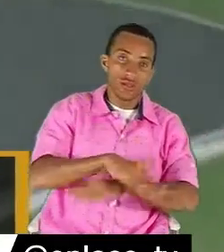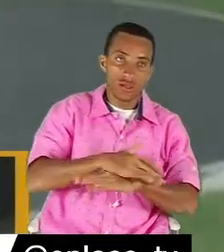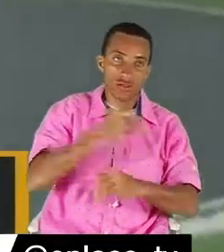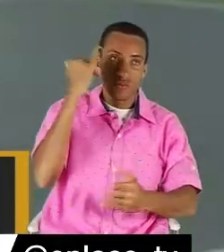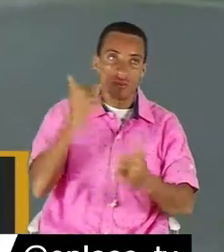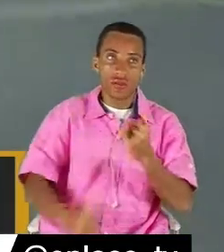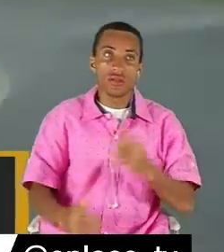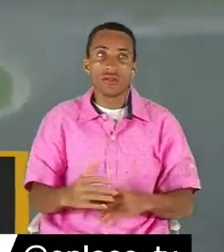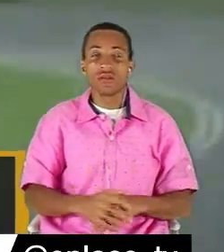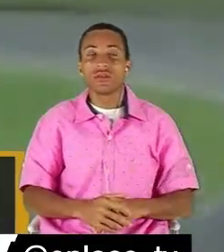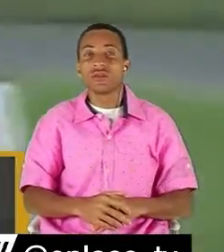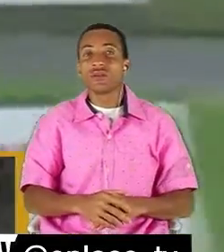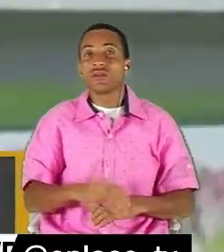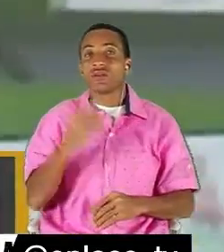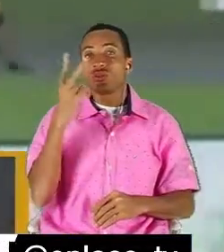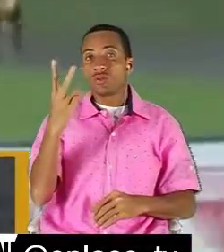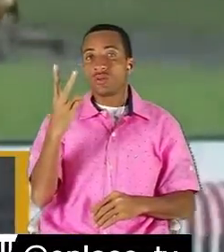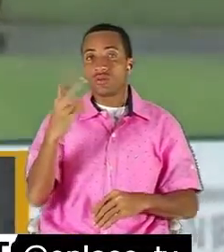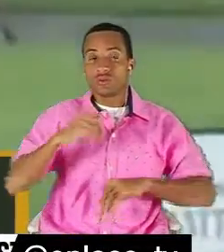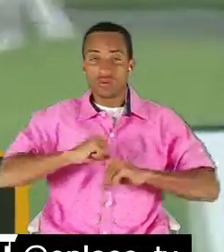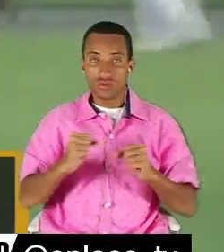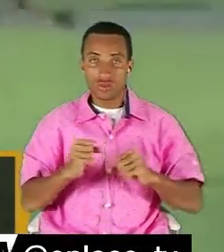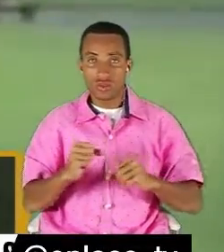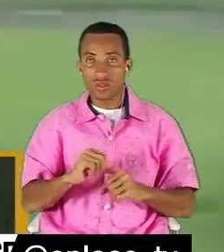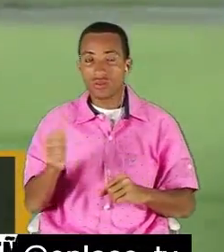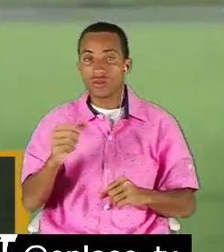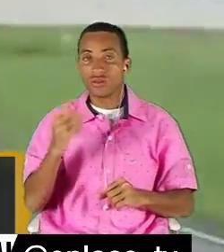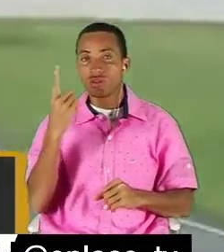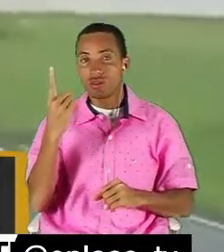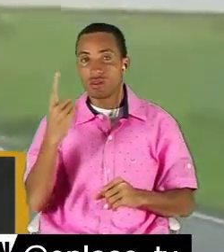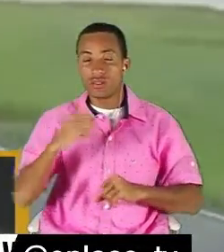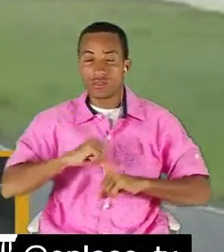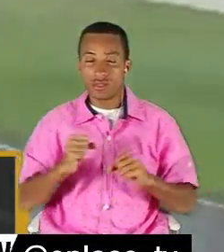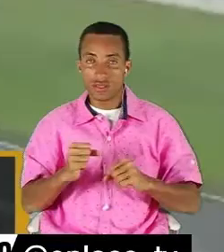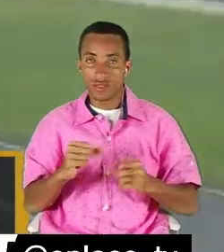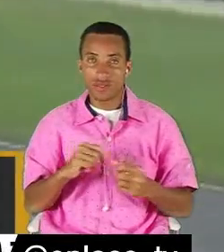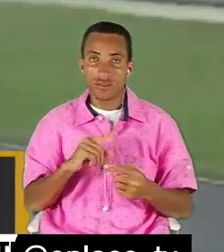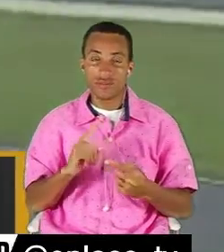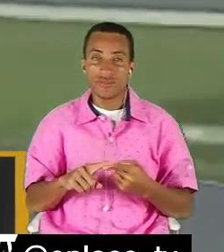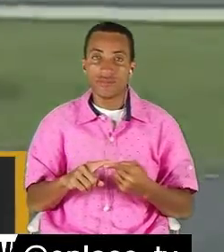Donde quedamos dos de Bogotá, Santander y otra